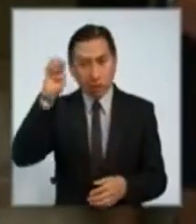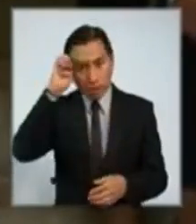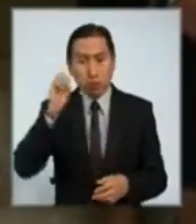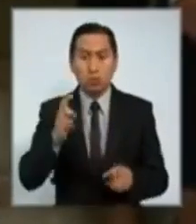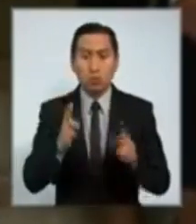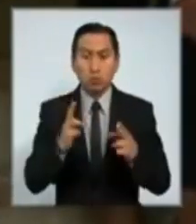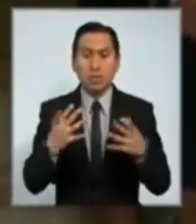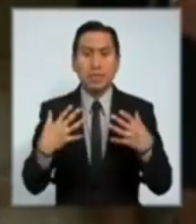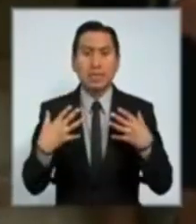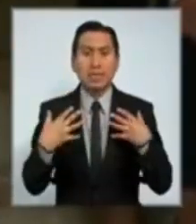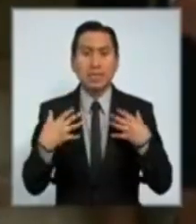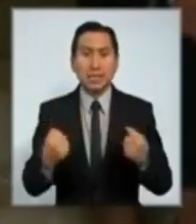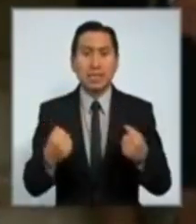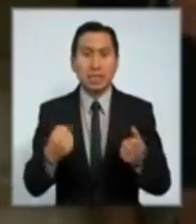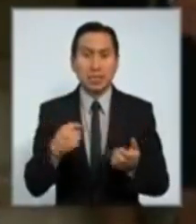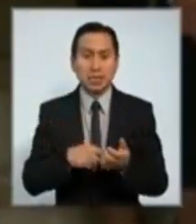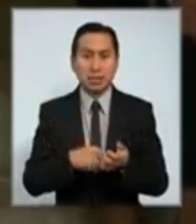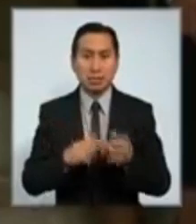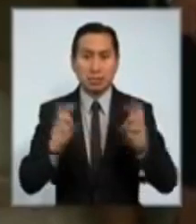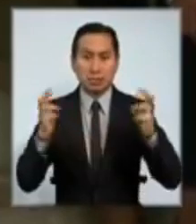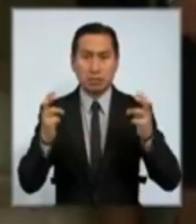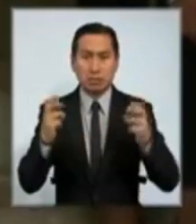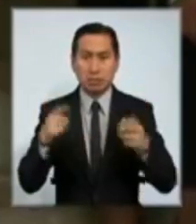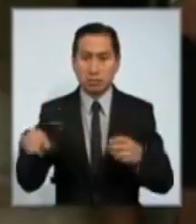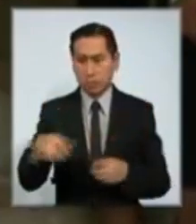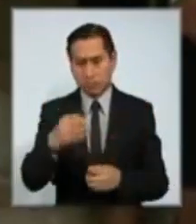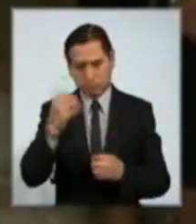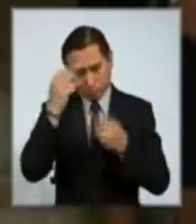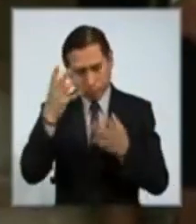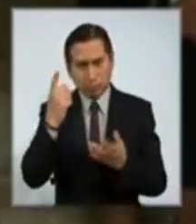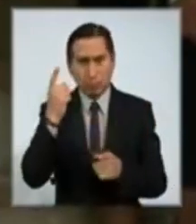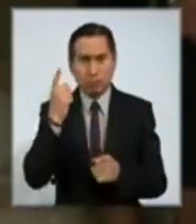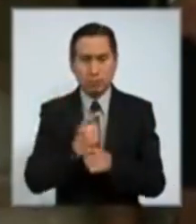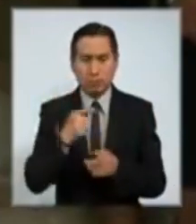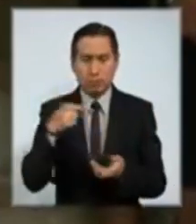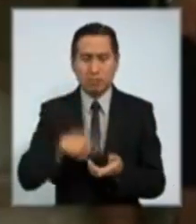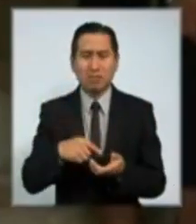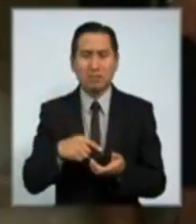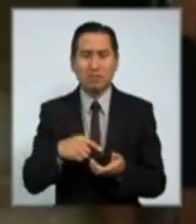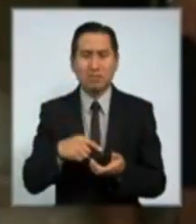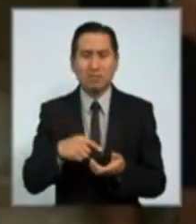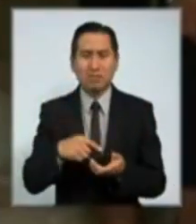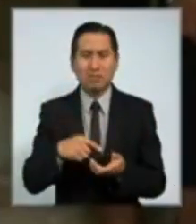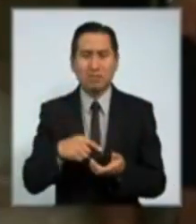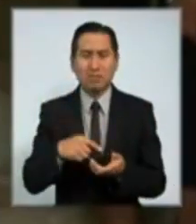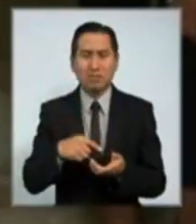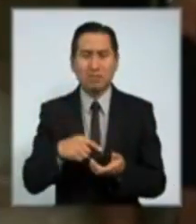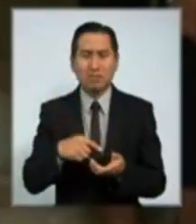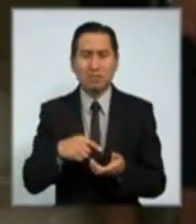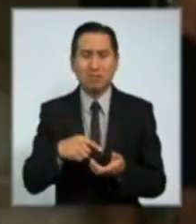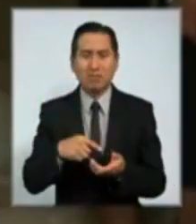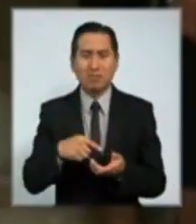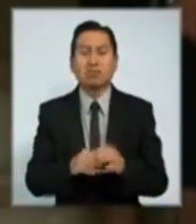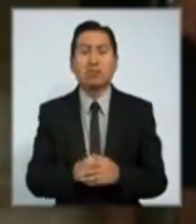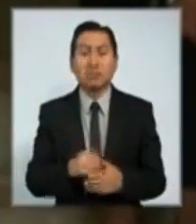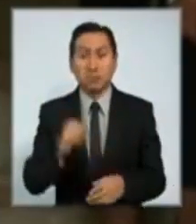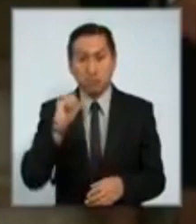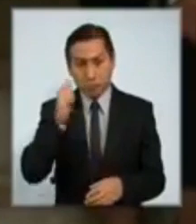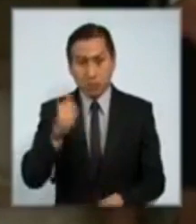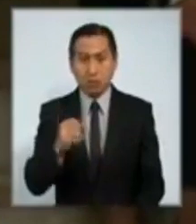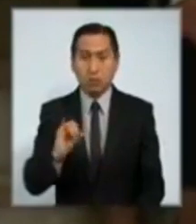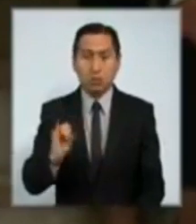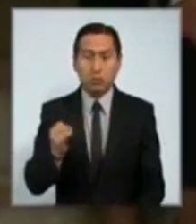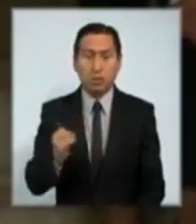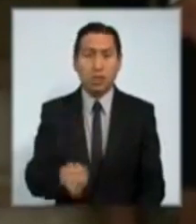emergencia sanitaria para hacer cumplir esta cuarentena. Desde mañana jueves 26